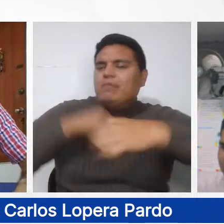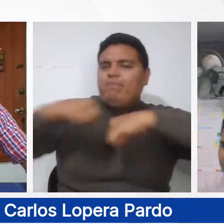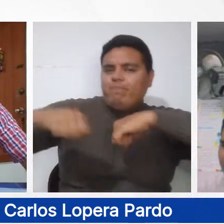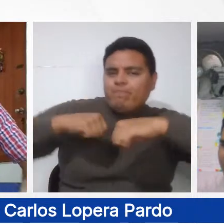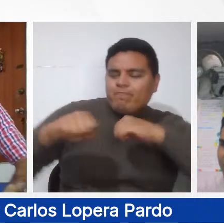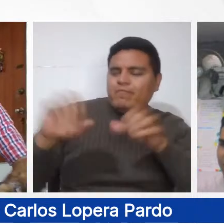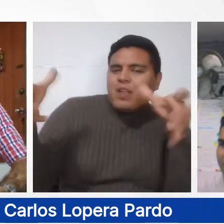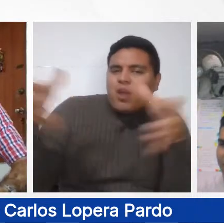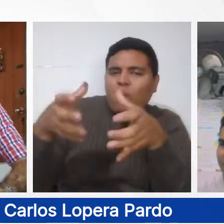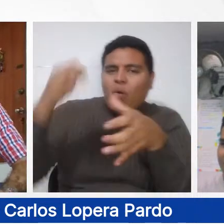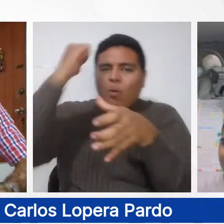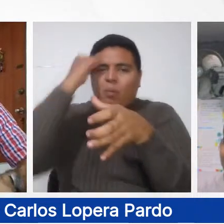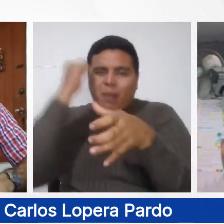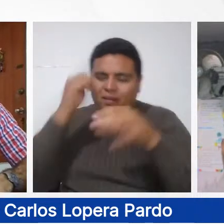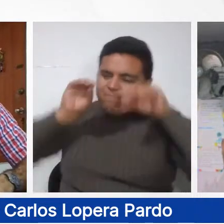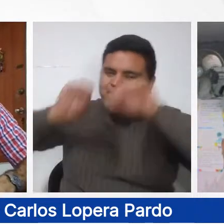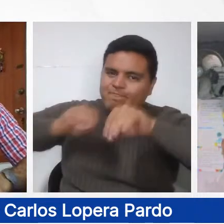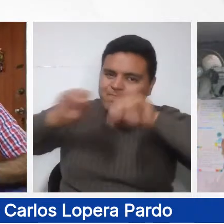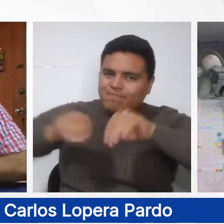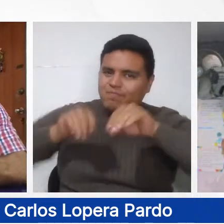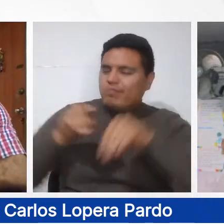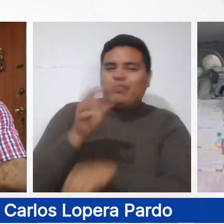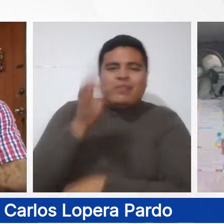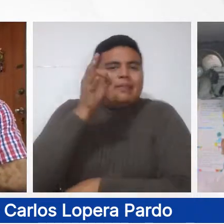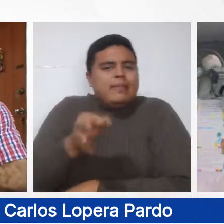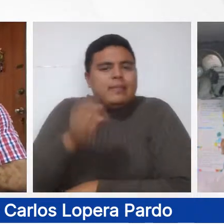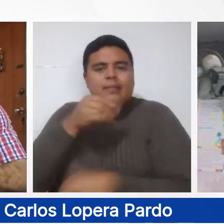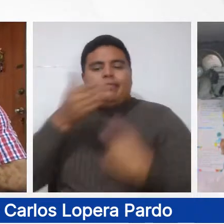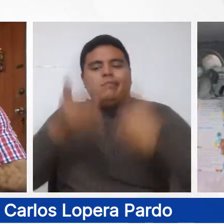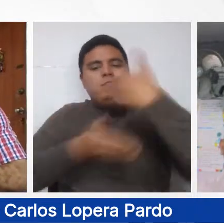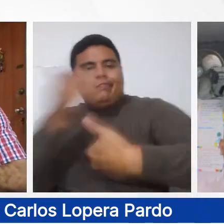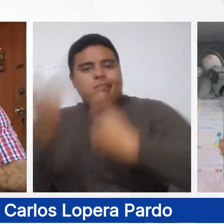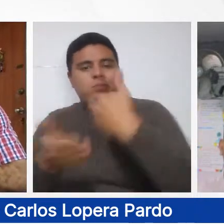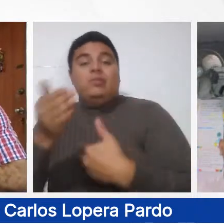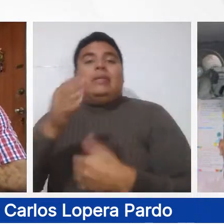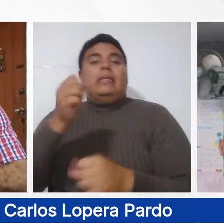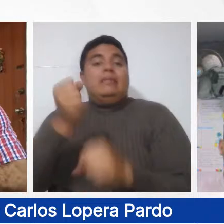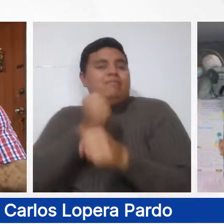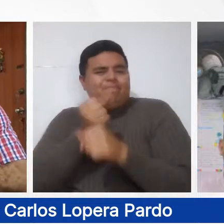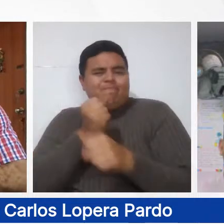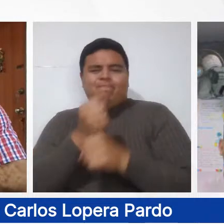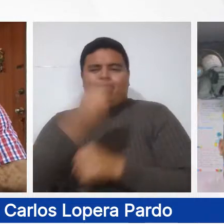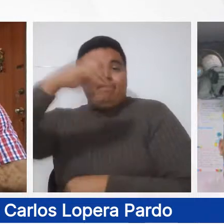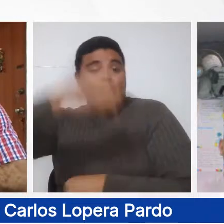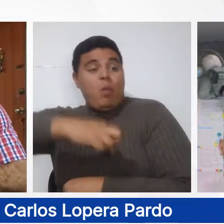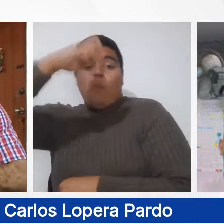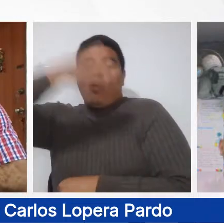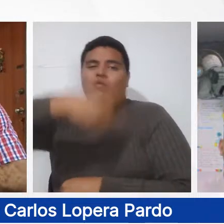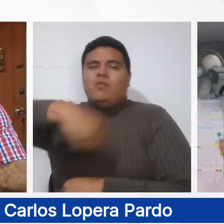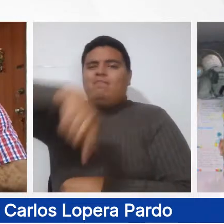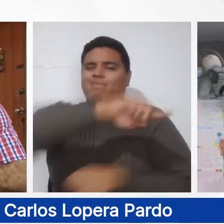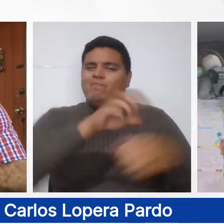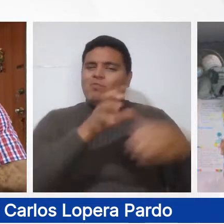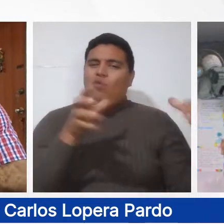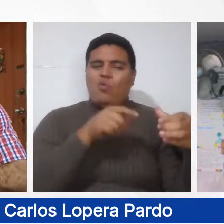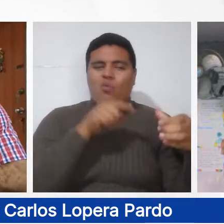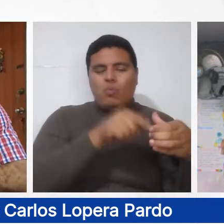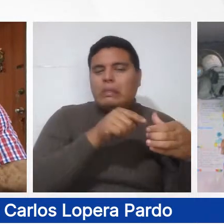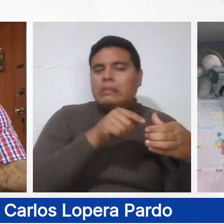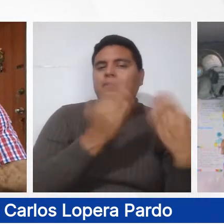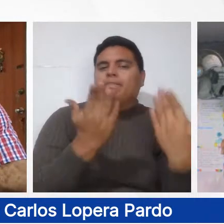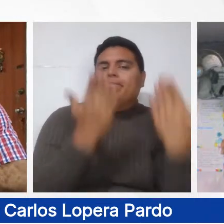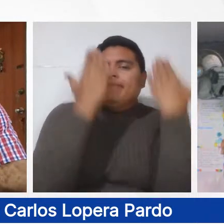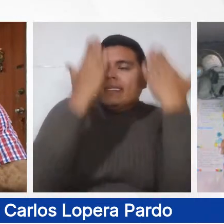que están en este programa y a través de ese trabajo que realizan, pues muy profesional ellas, empiezan a abrir los espacios con